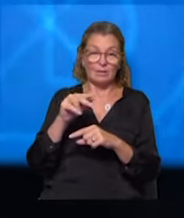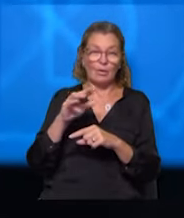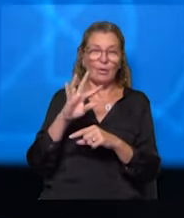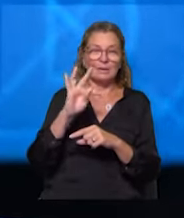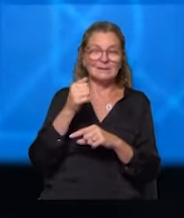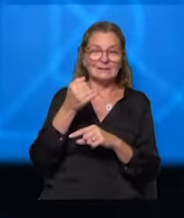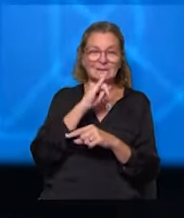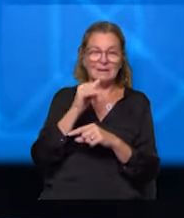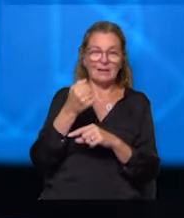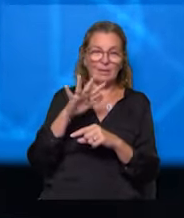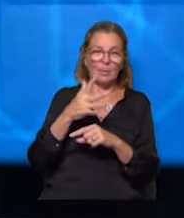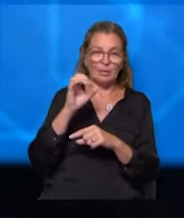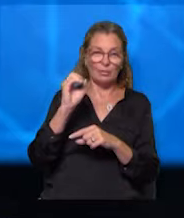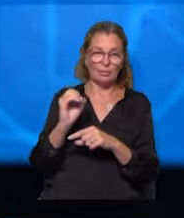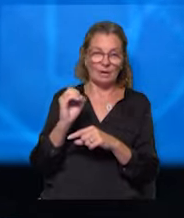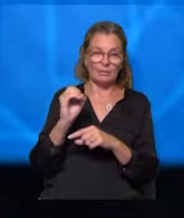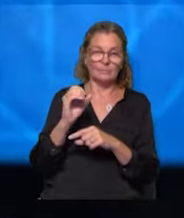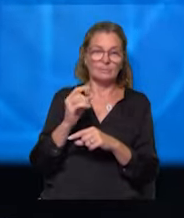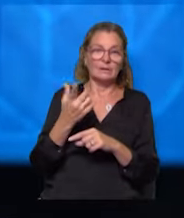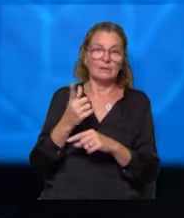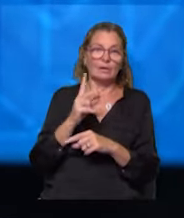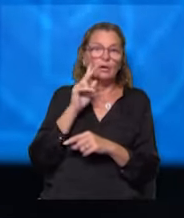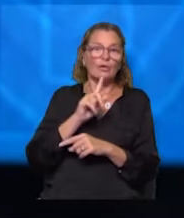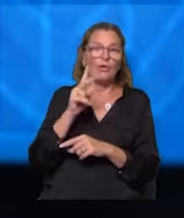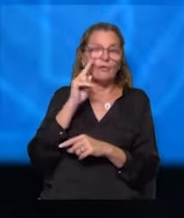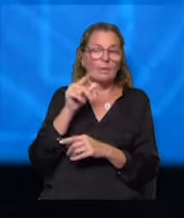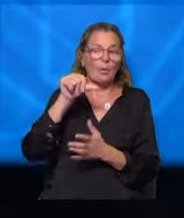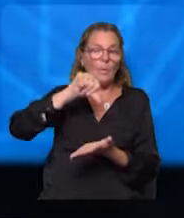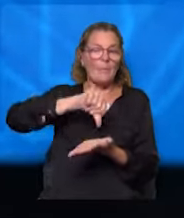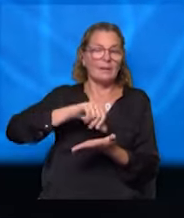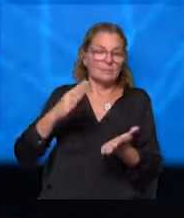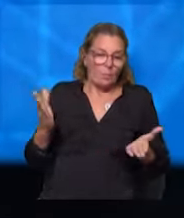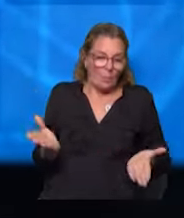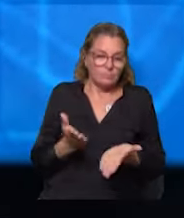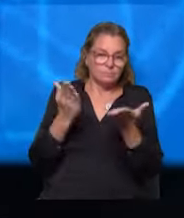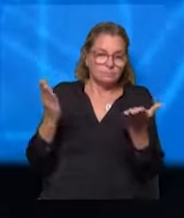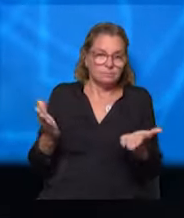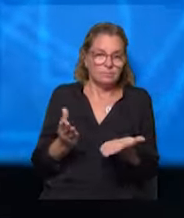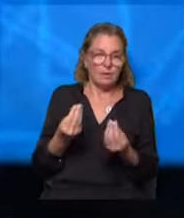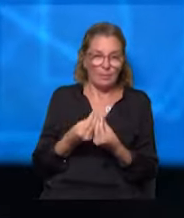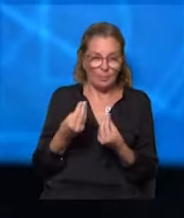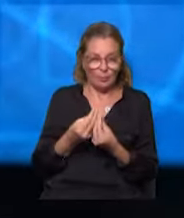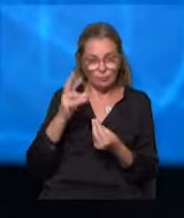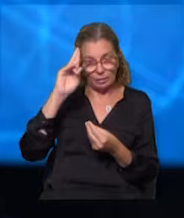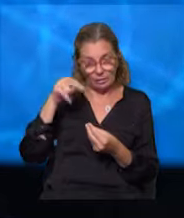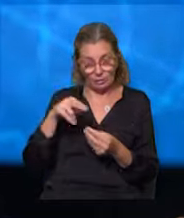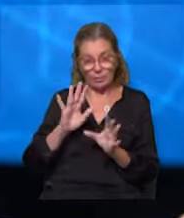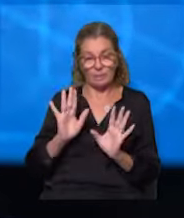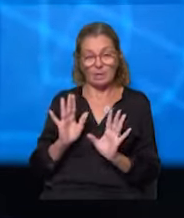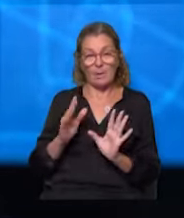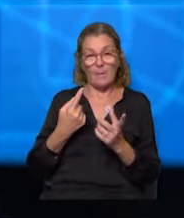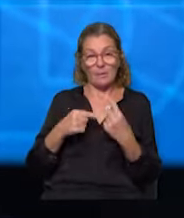crecimiento que rondan el cero Así que no vemos un país pujante habrá un montón de razones pero